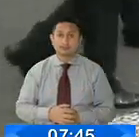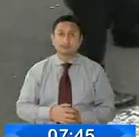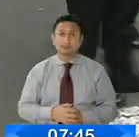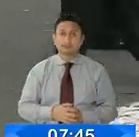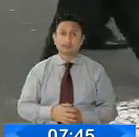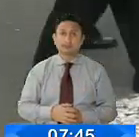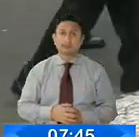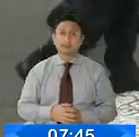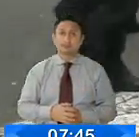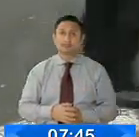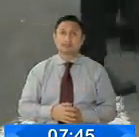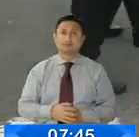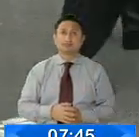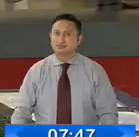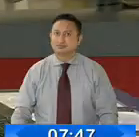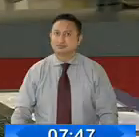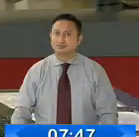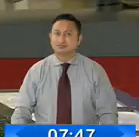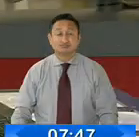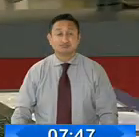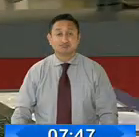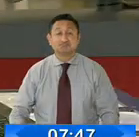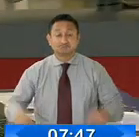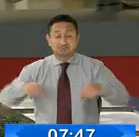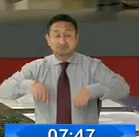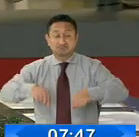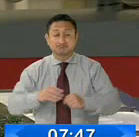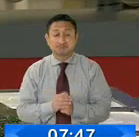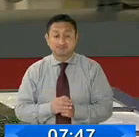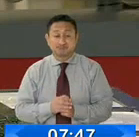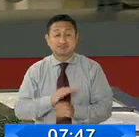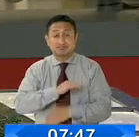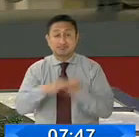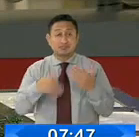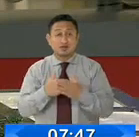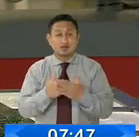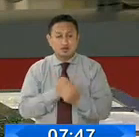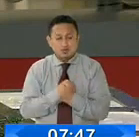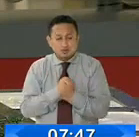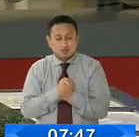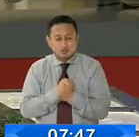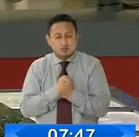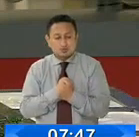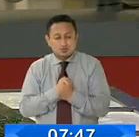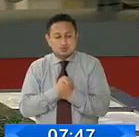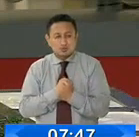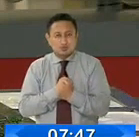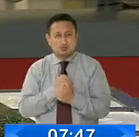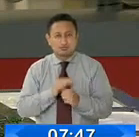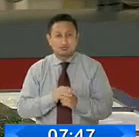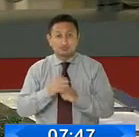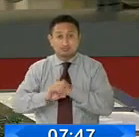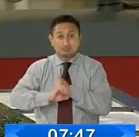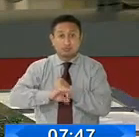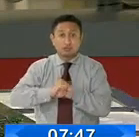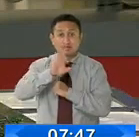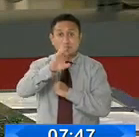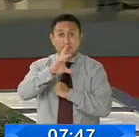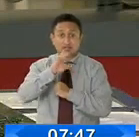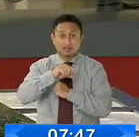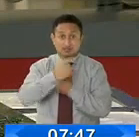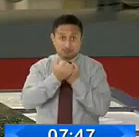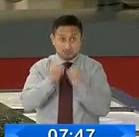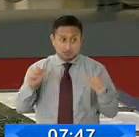informó Héctor Romero. Es que los corazones siguen latiendo fuertemente. Nuestra campaña TVC Te Quiere a Salvo en Navidad